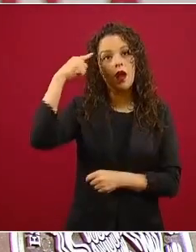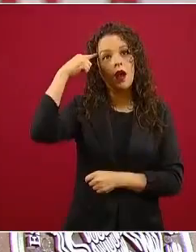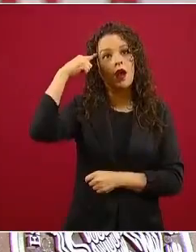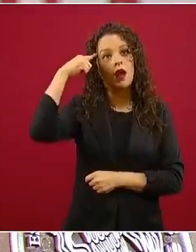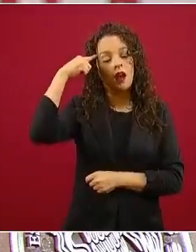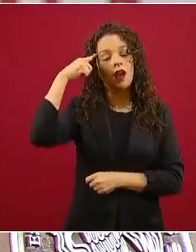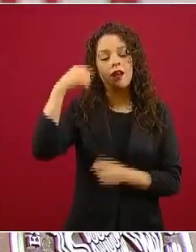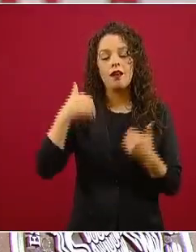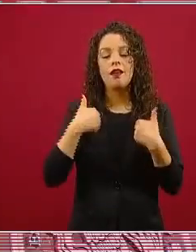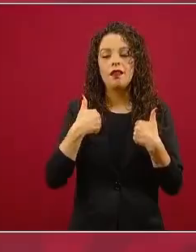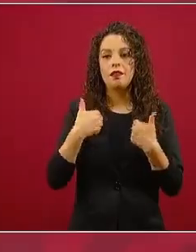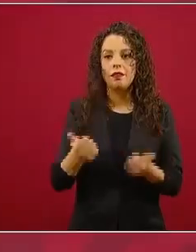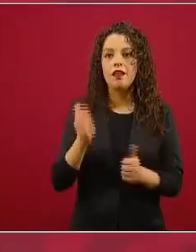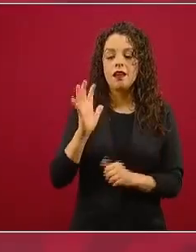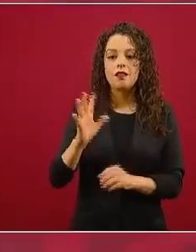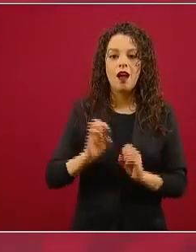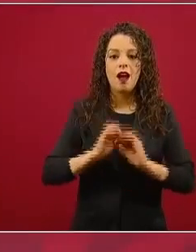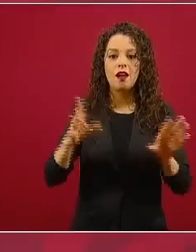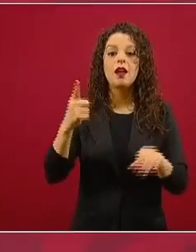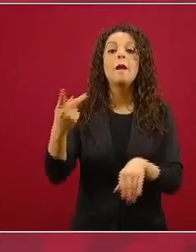sucedió?